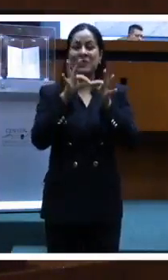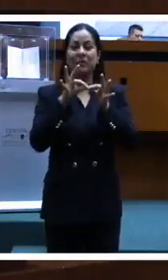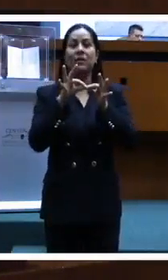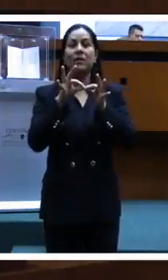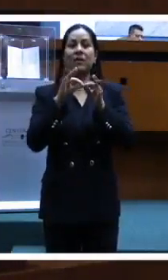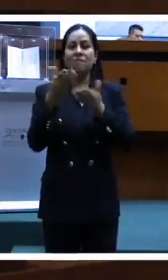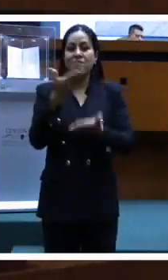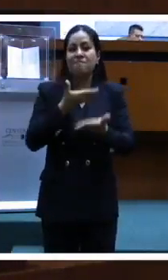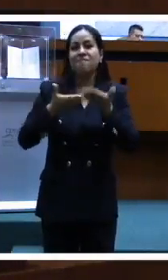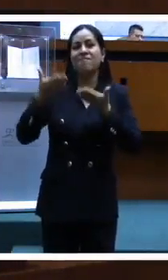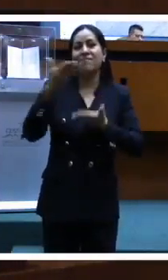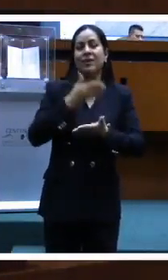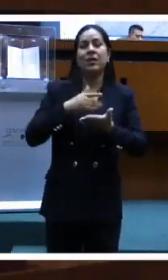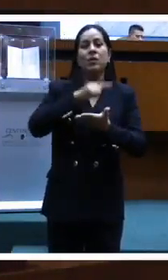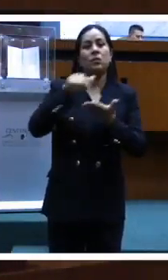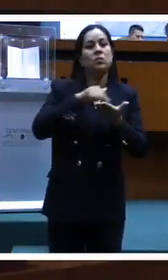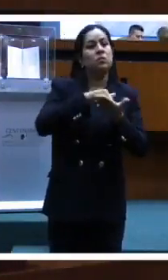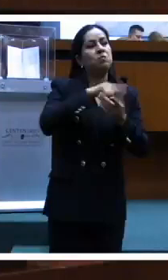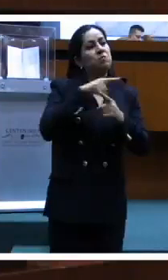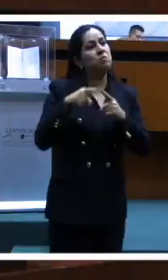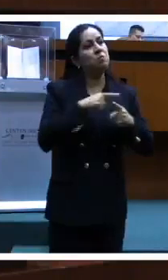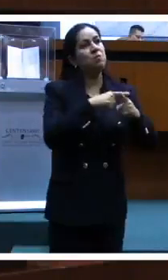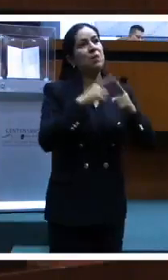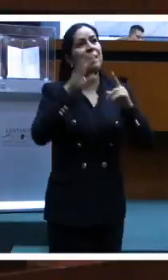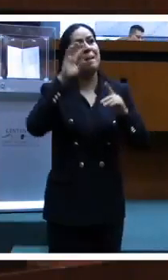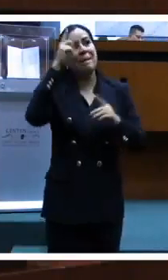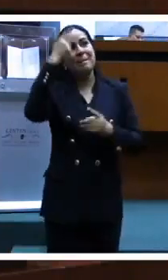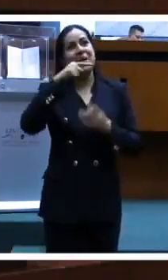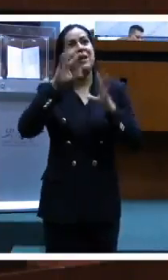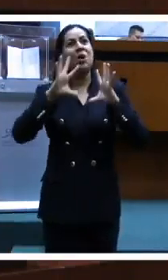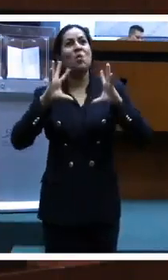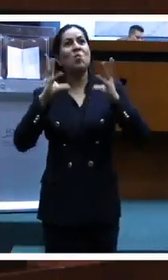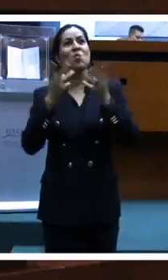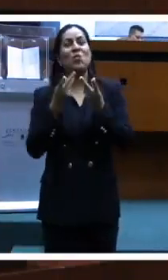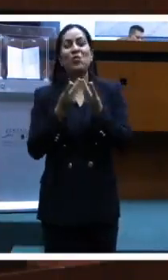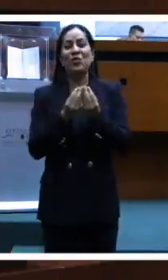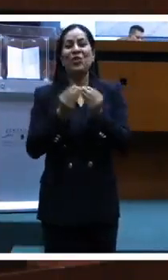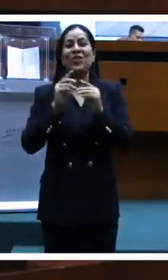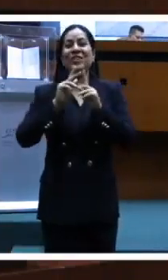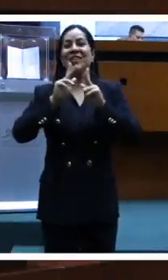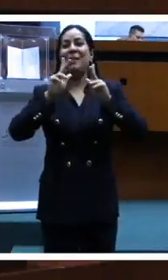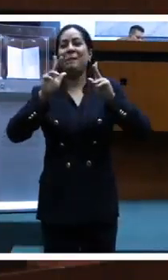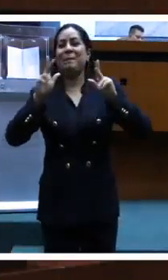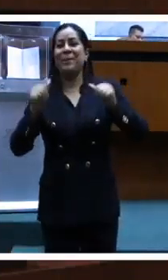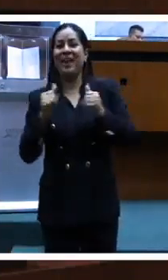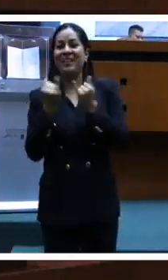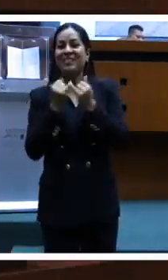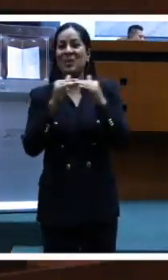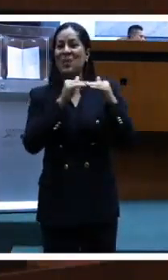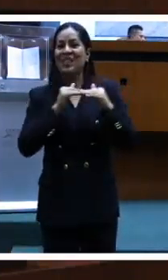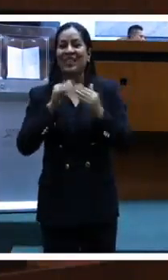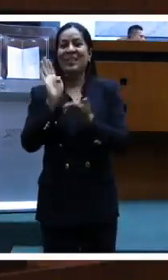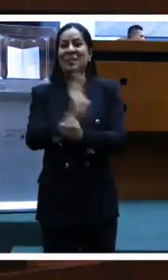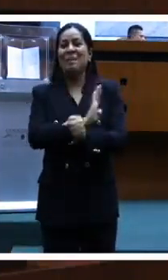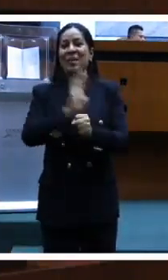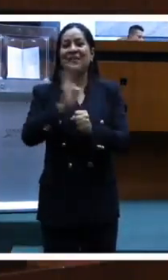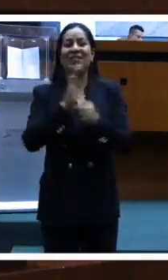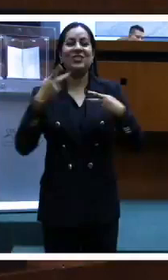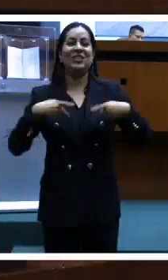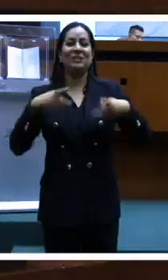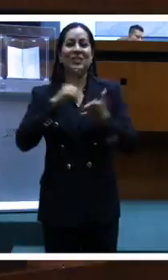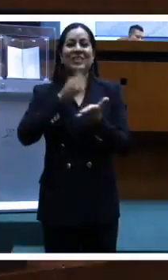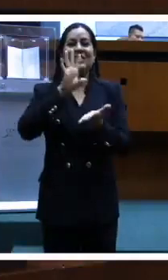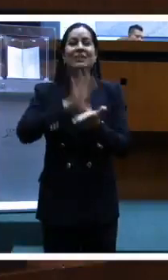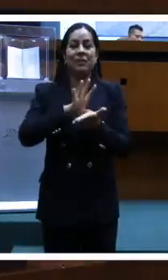que colaboran en todas sus áreas para generar un mundo lleno de paz e igualdad en favor de las personas con discapacidad. En